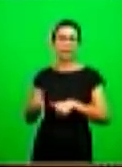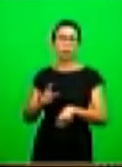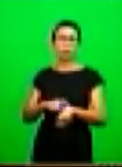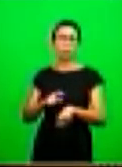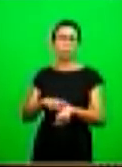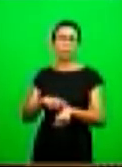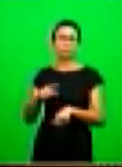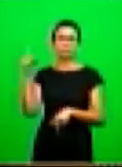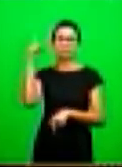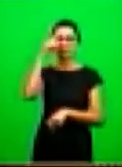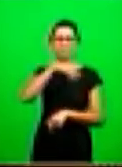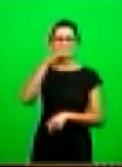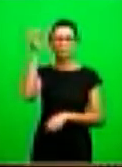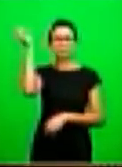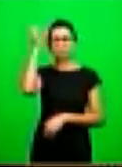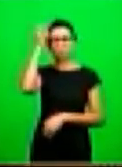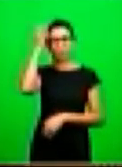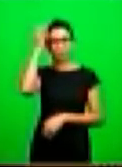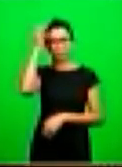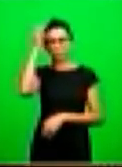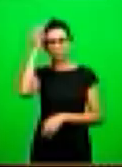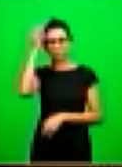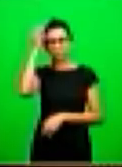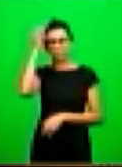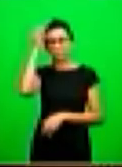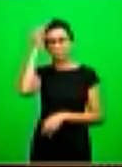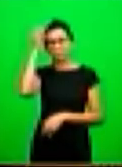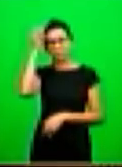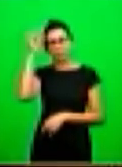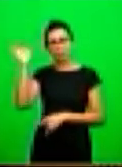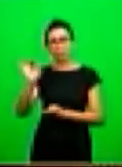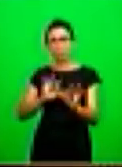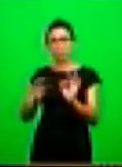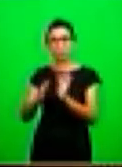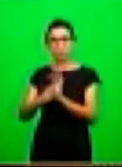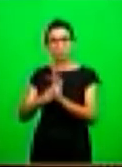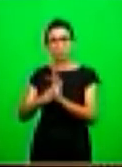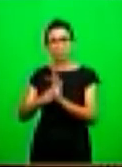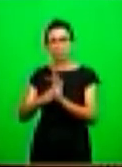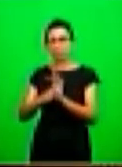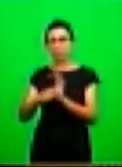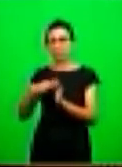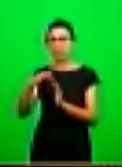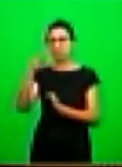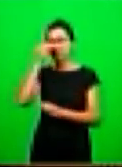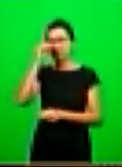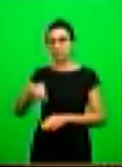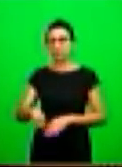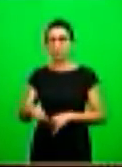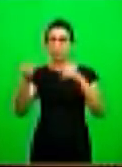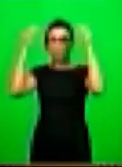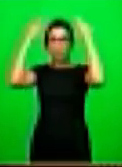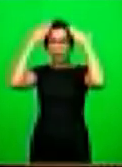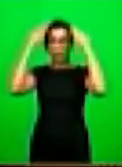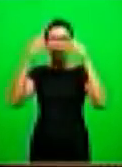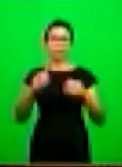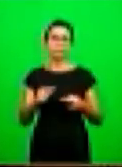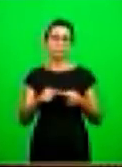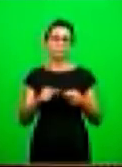espiritual, porque Israel abandonó el proyecto. los reyes, los